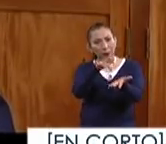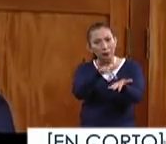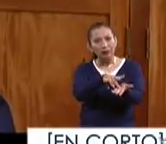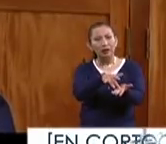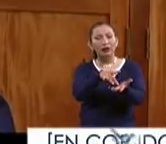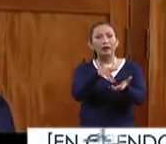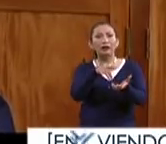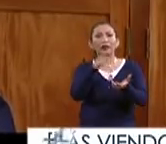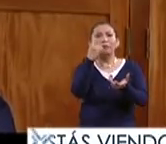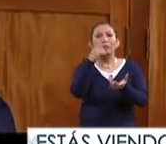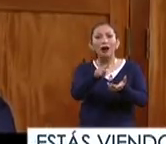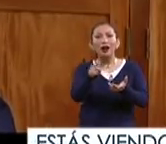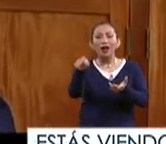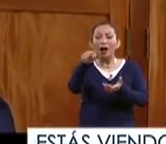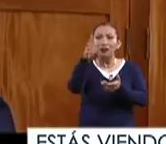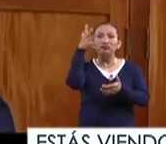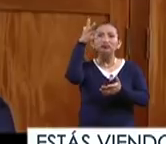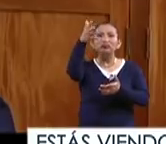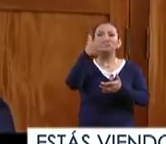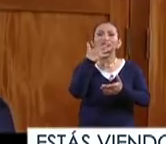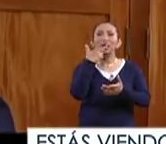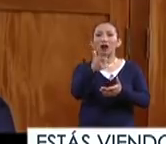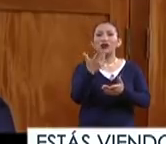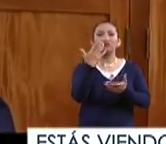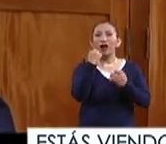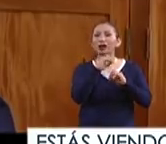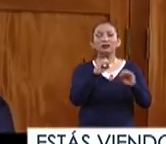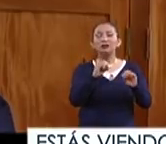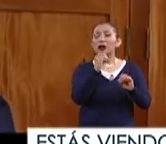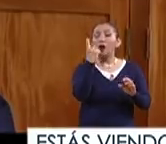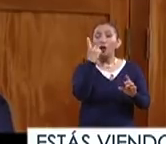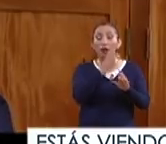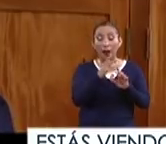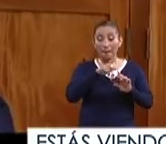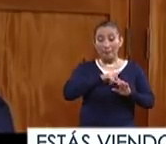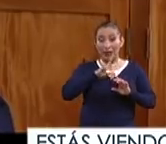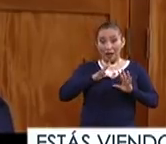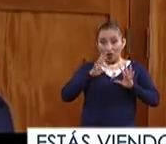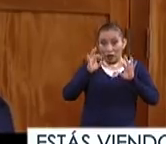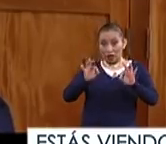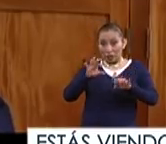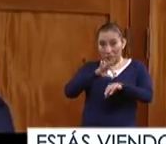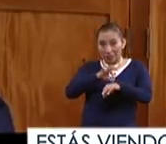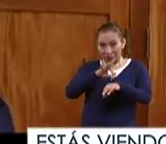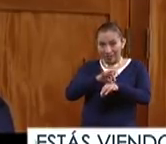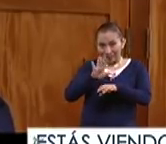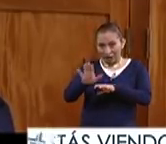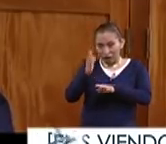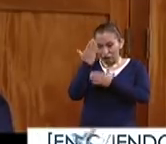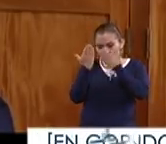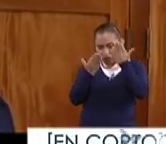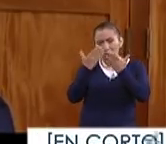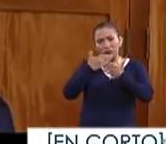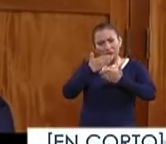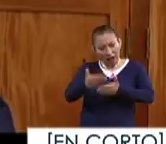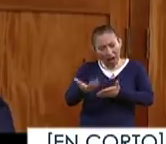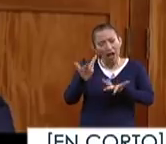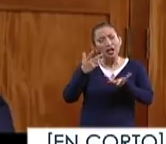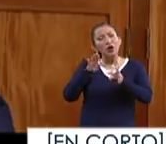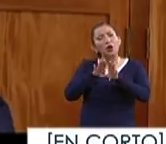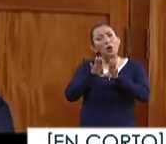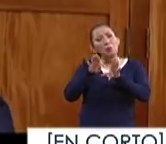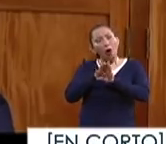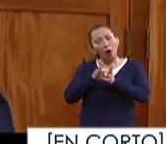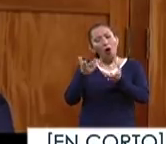apoyarlo para que sea alguien en su vida. No existe. Ni mi propia profesión como medicina, que es noble, que se